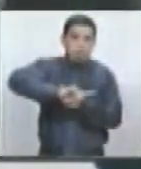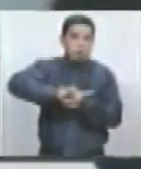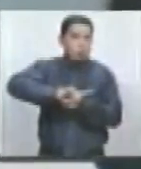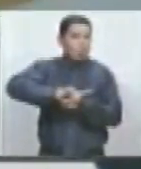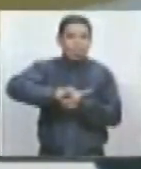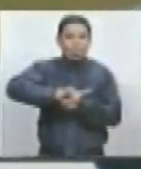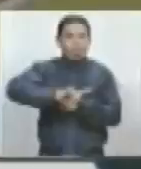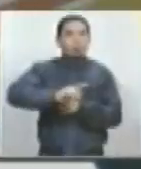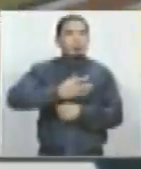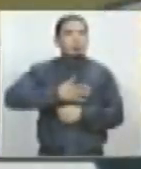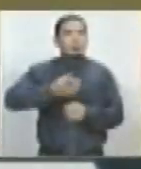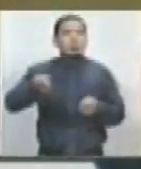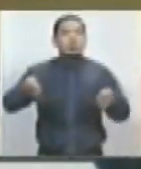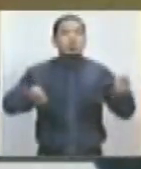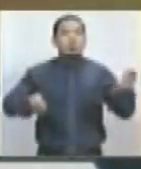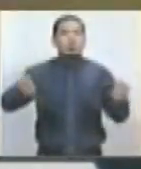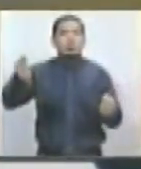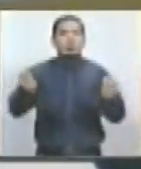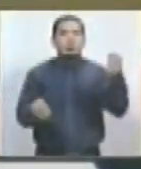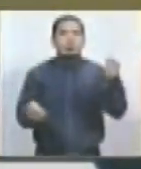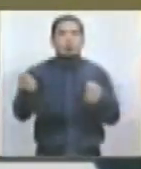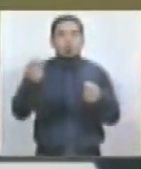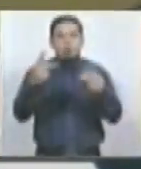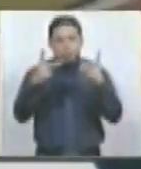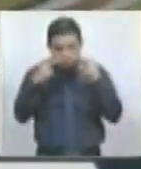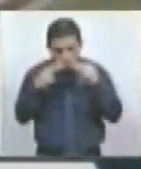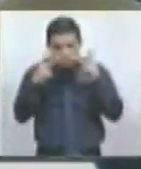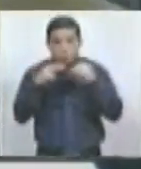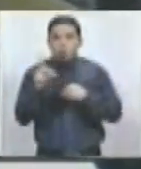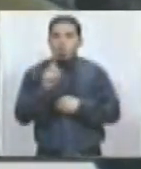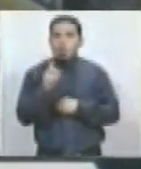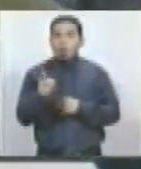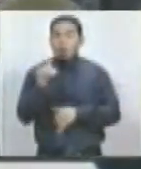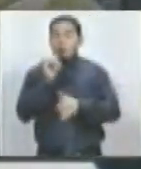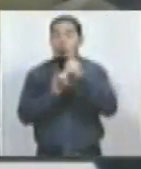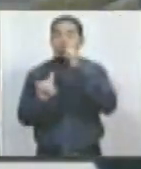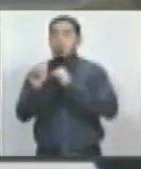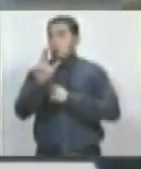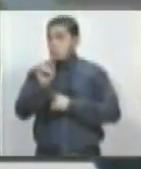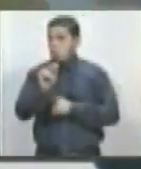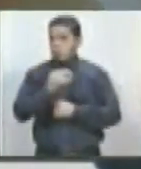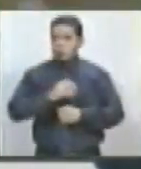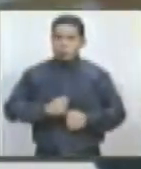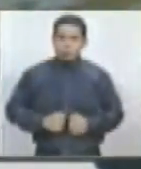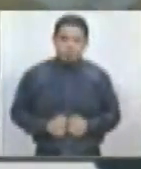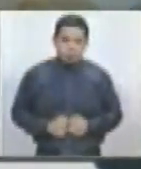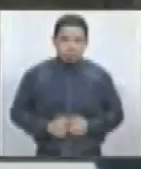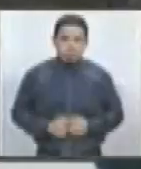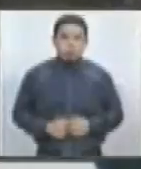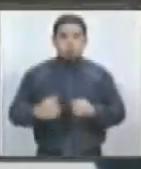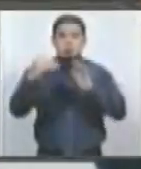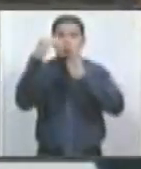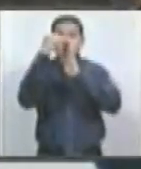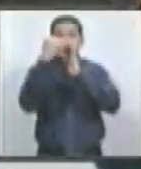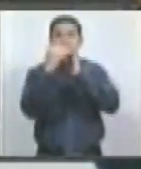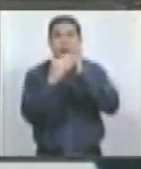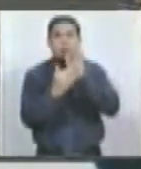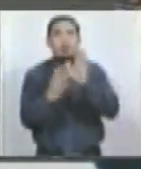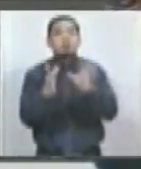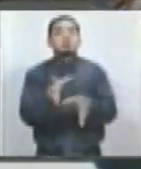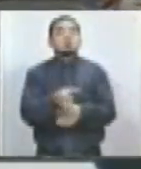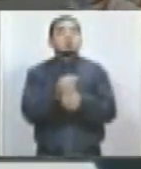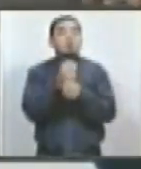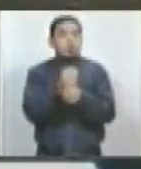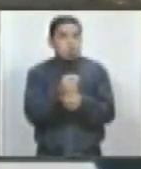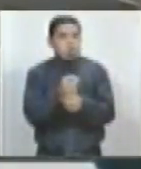siempre conducir el automotor sin cansancio y sin haber ingerido bebidas alcohólicas. Y con esta estrategia de seguridad en